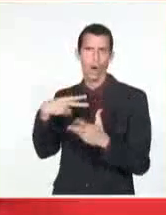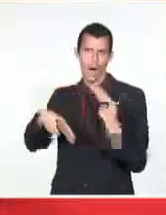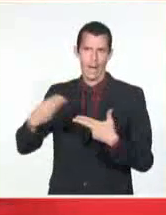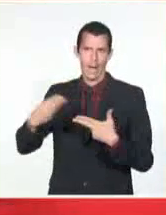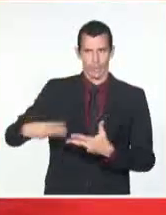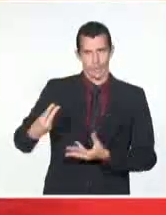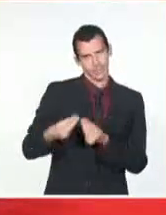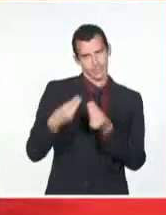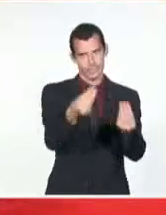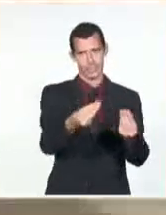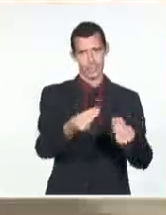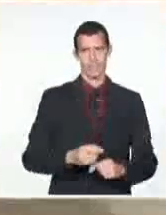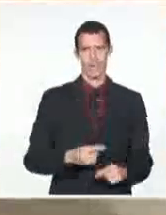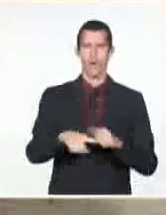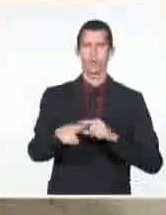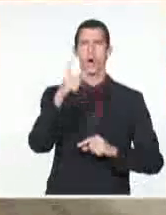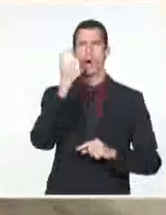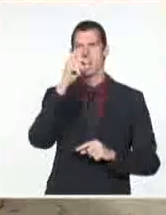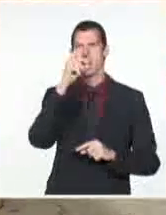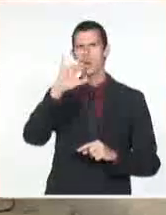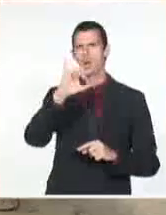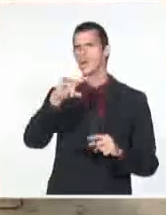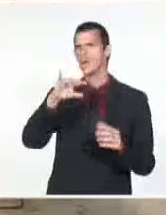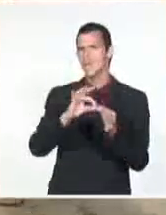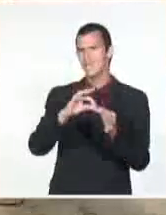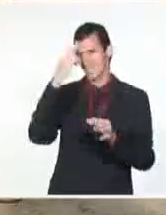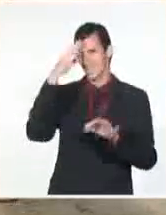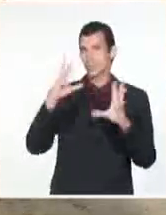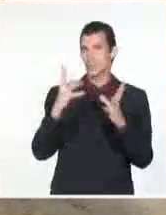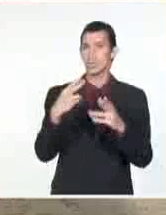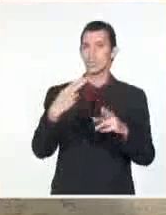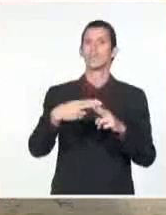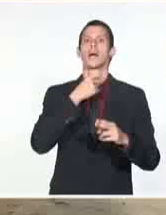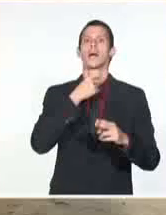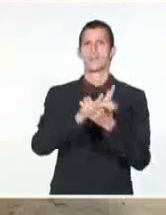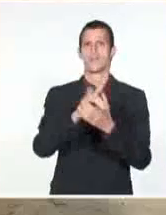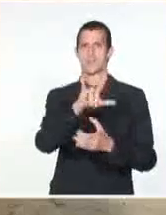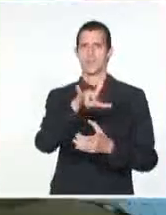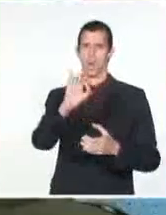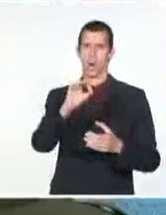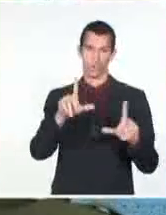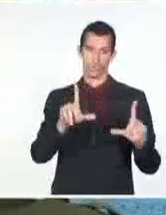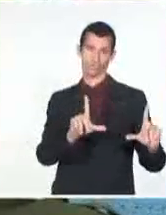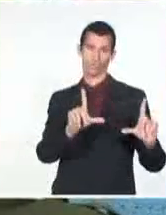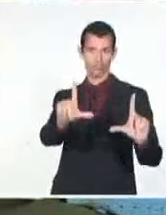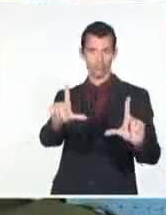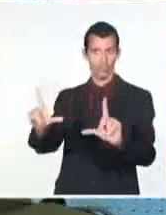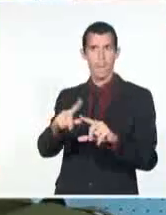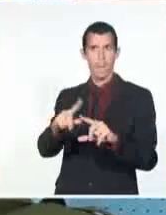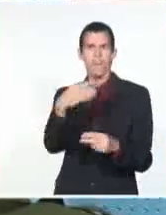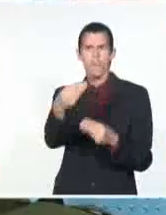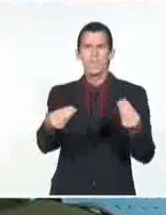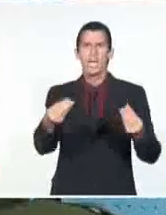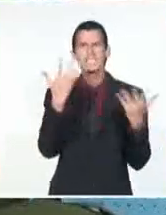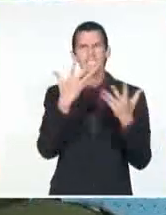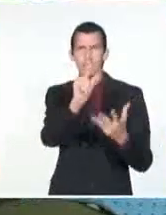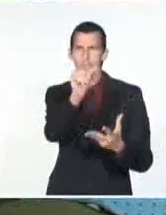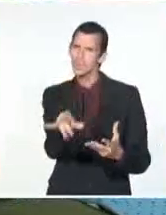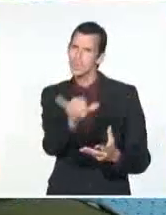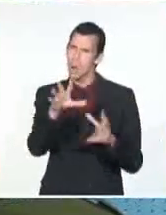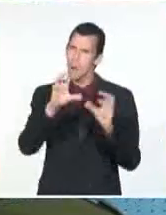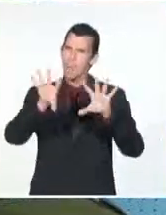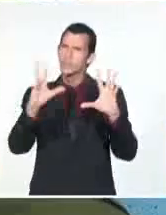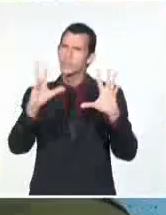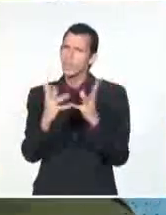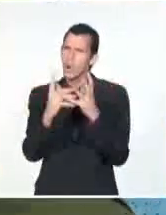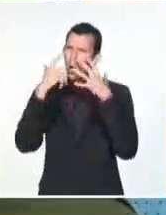en su vida profesional han alcanzado resultados destacados en la investigación, promoción y divulgación de la historia regional